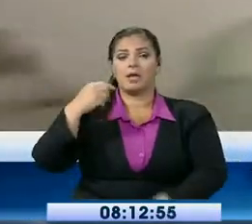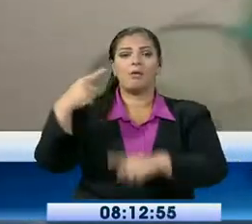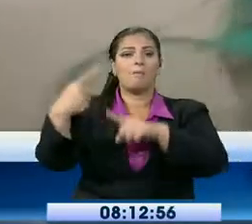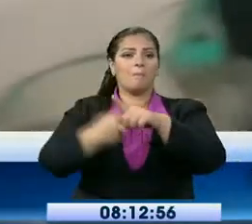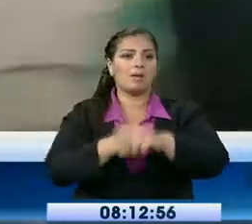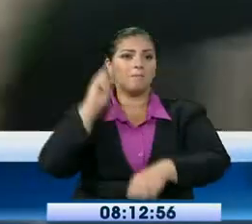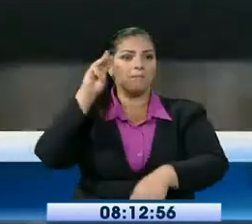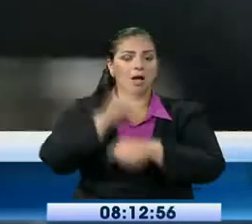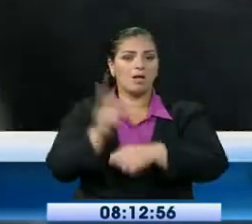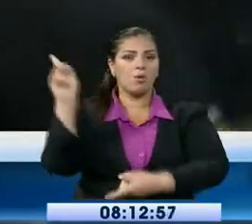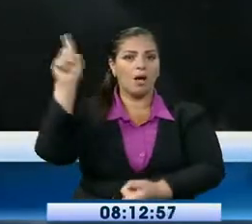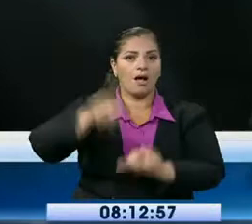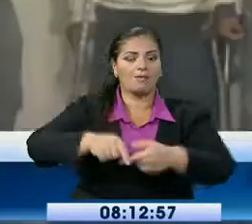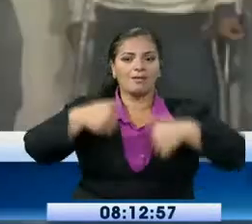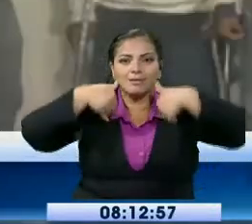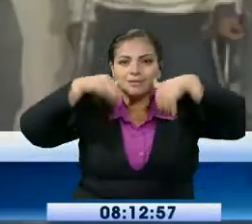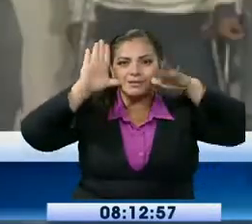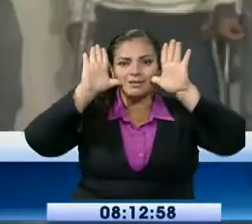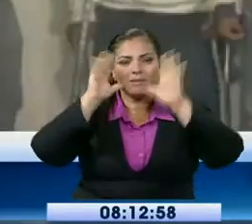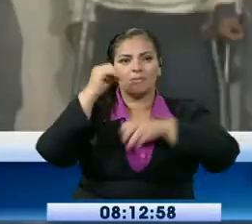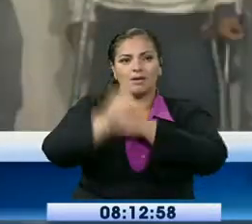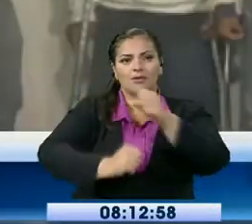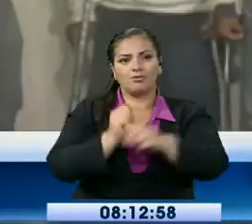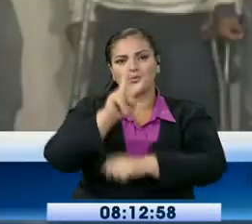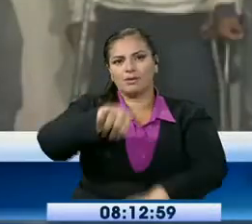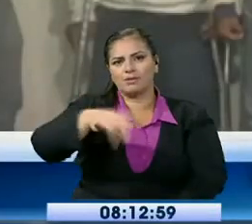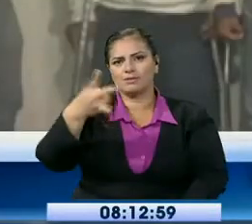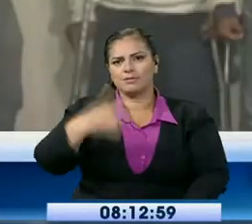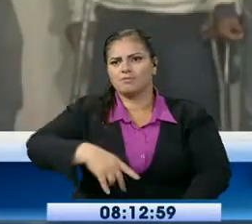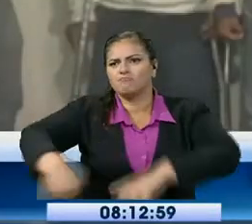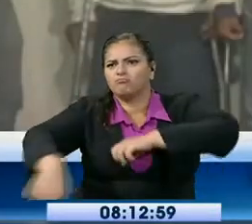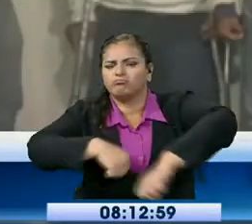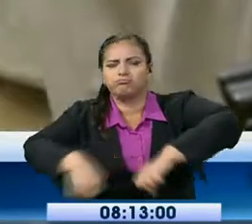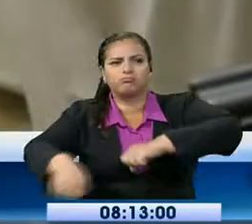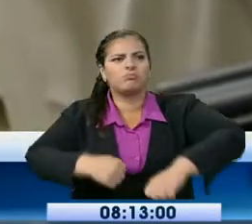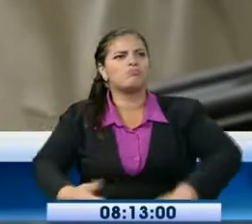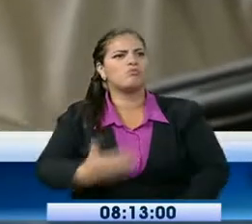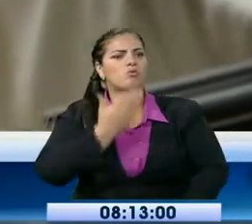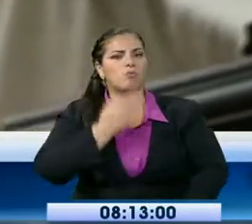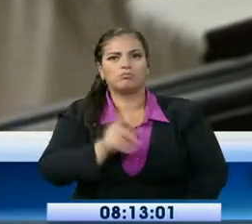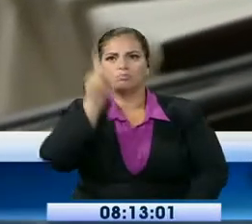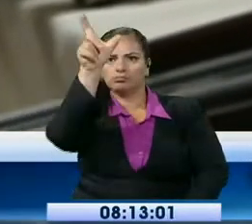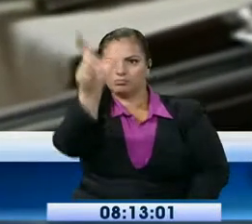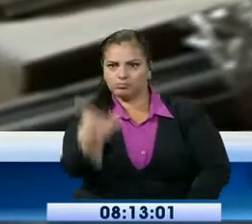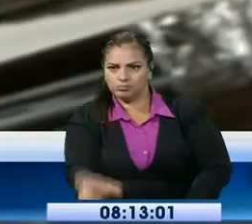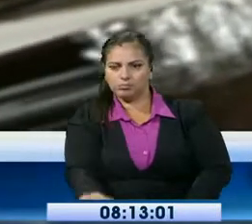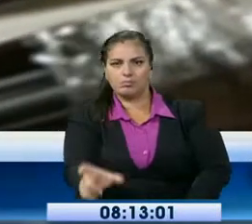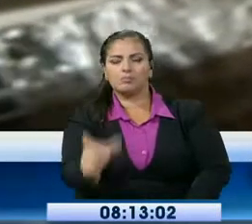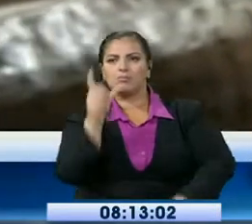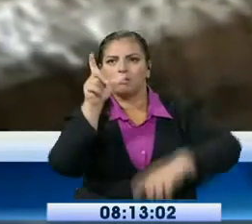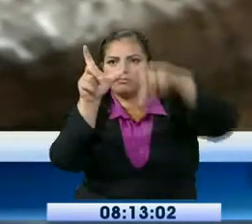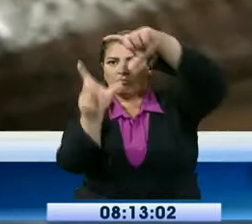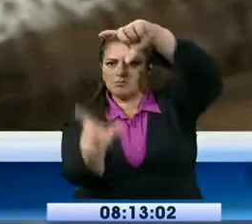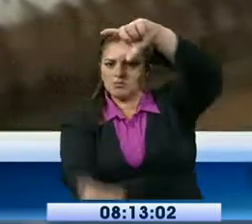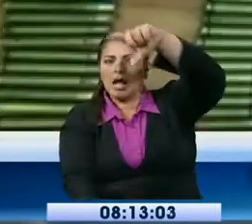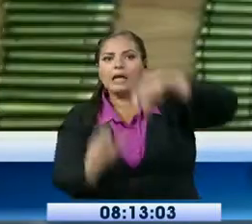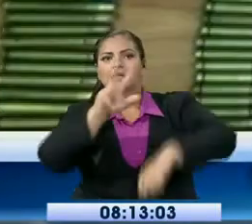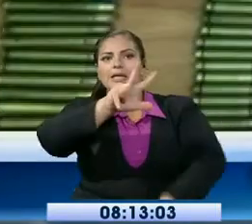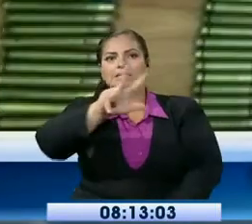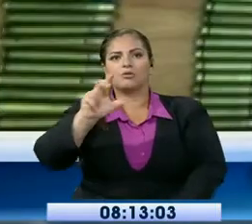2017 hasta finales de diciembre. En las estadísticas contra el crimen organizado destacan la incautación de 326 armas de